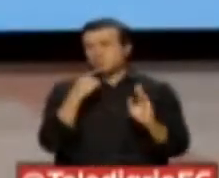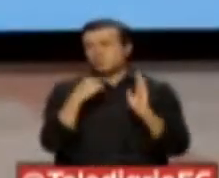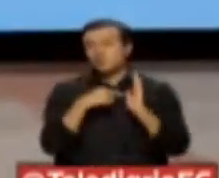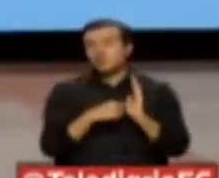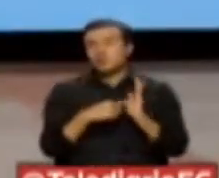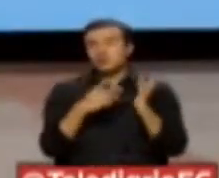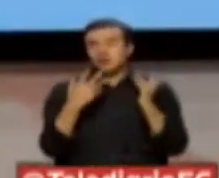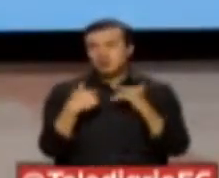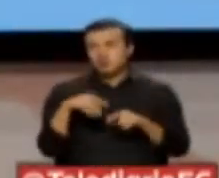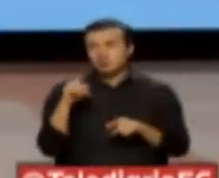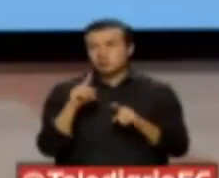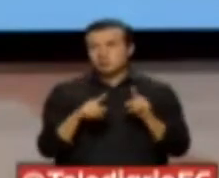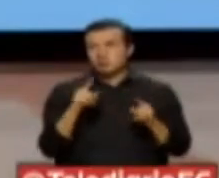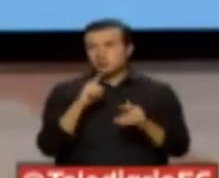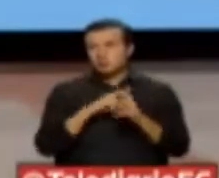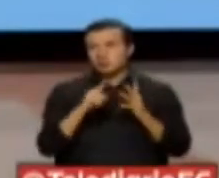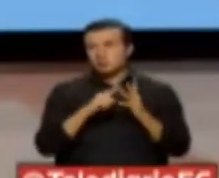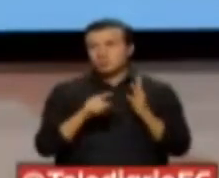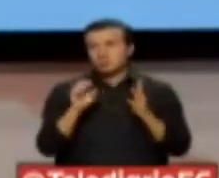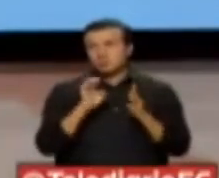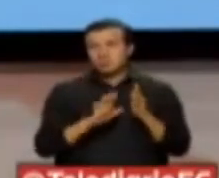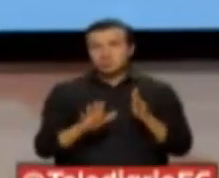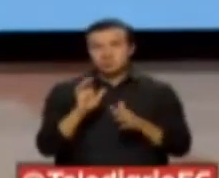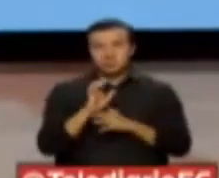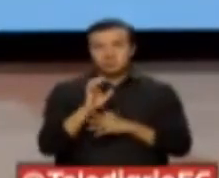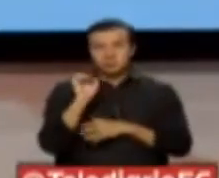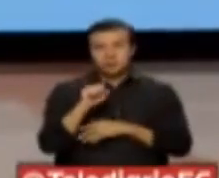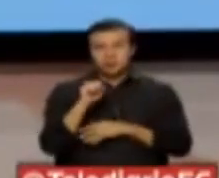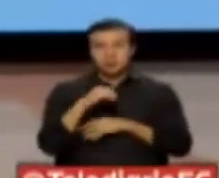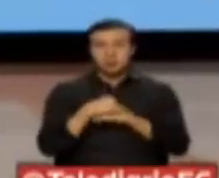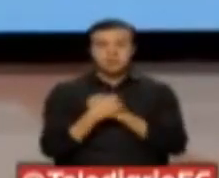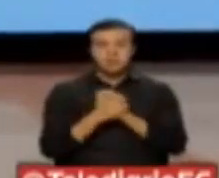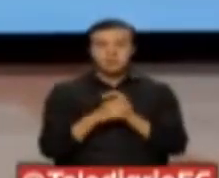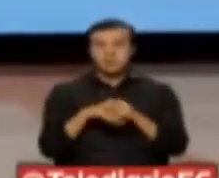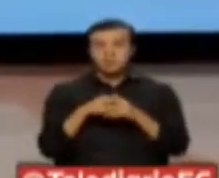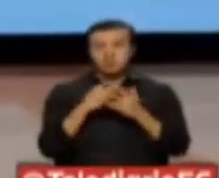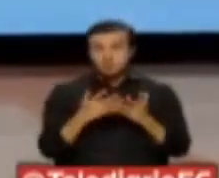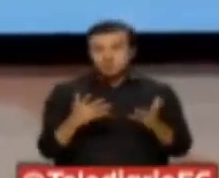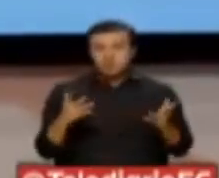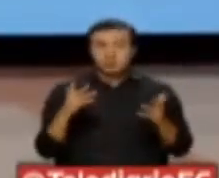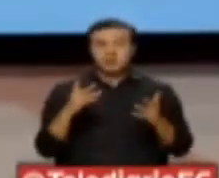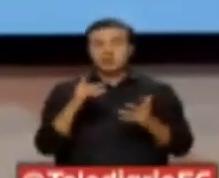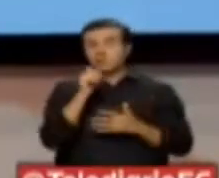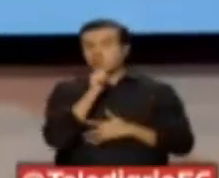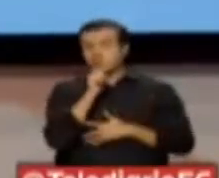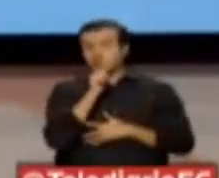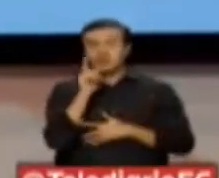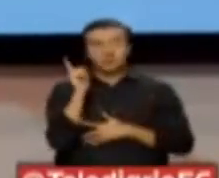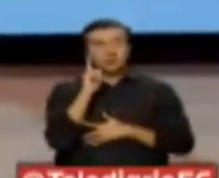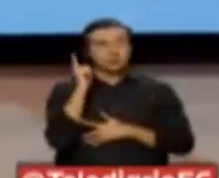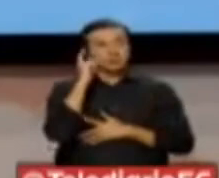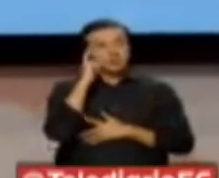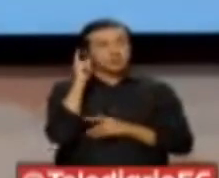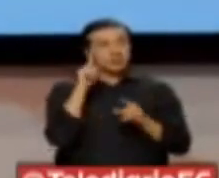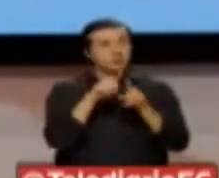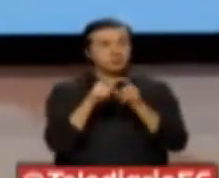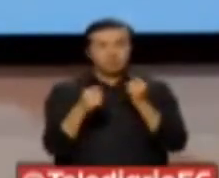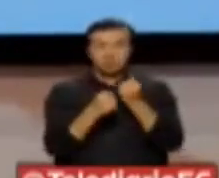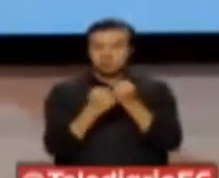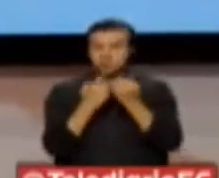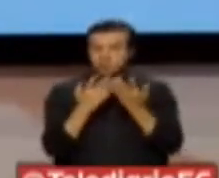tenemos ciertos activos en el ecuador que pueden ser monetizados no hablemos de privatizar hablemos de concesionar